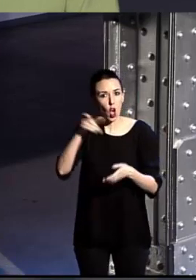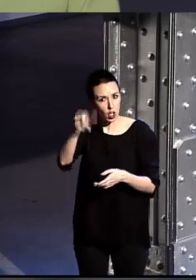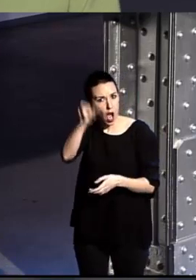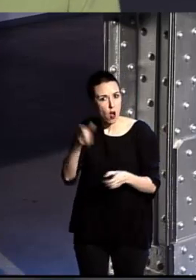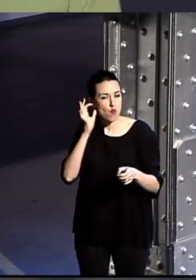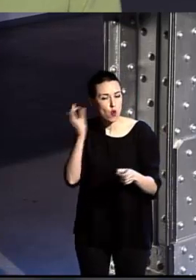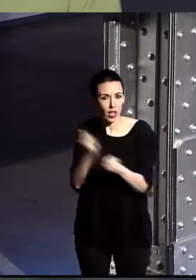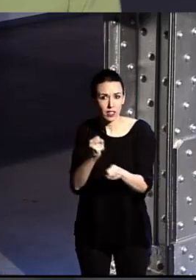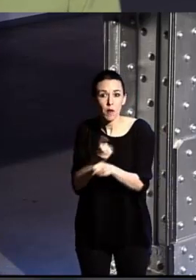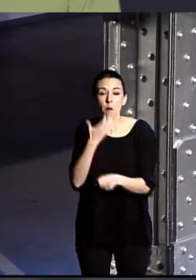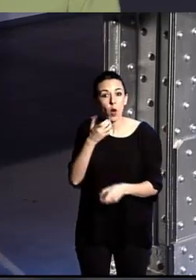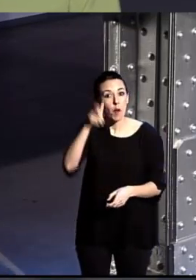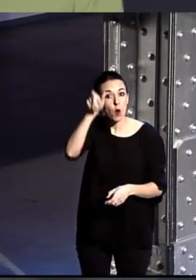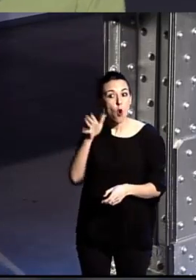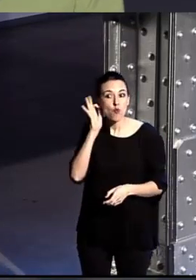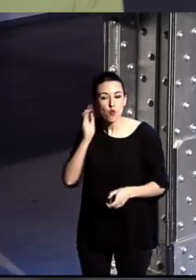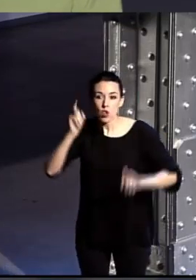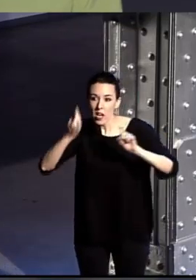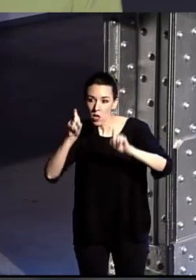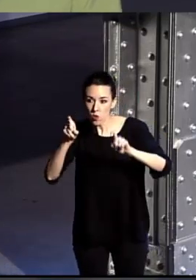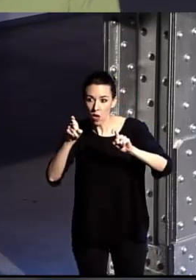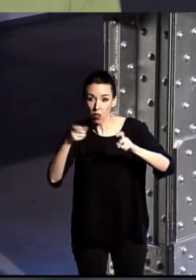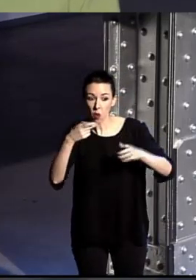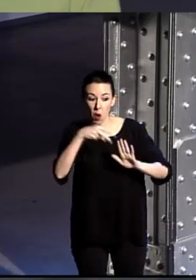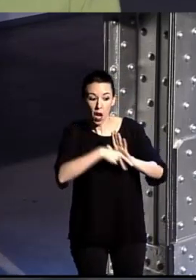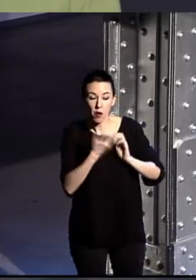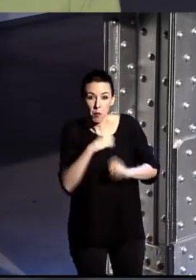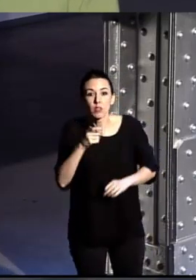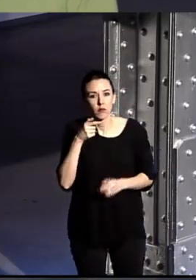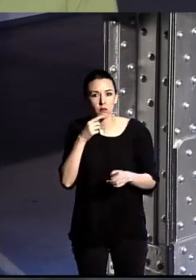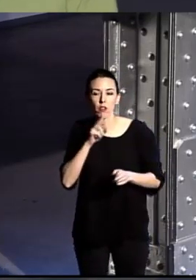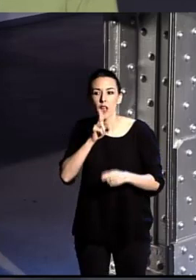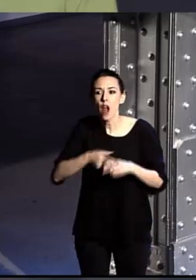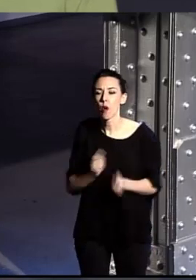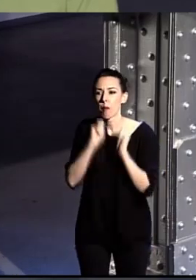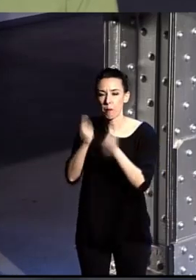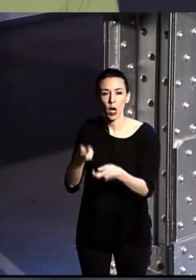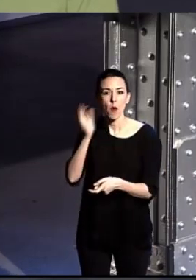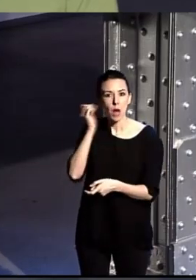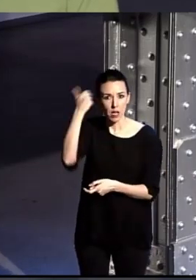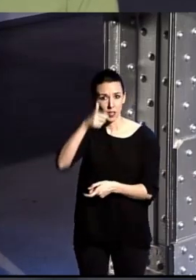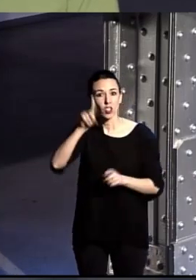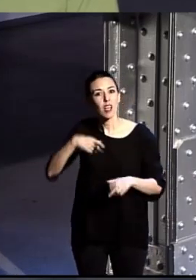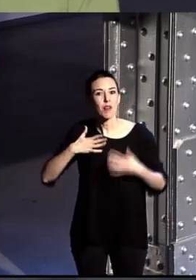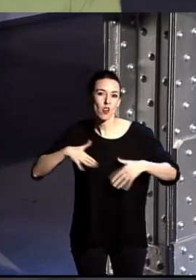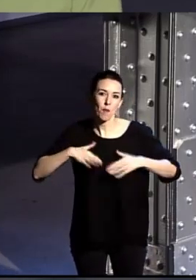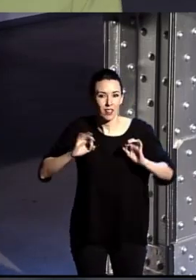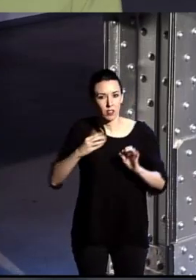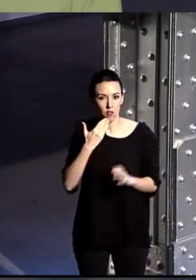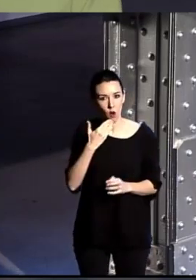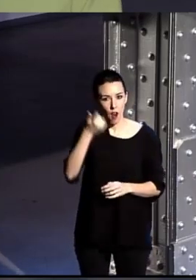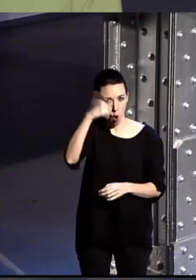trabajan. En general, cualquier mujer con educación que haga algo que normalmente hacen los hombres son marimachos. Y ya no te cuento vestir de hombre, que también se daba, ¿no?